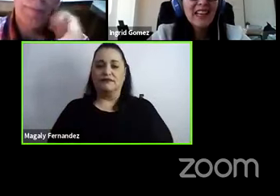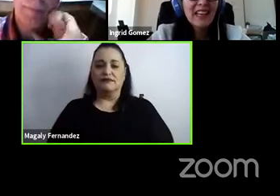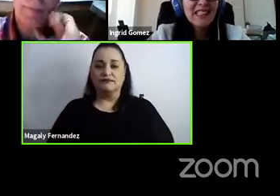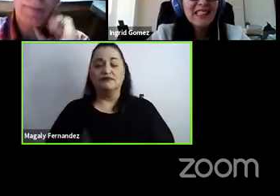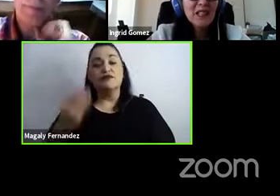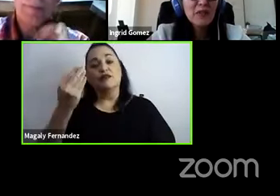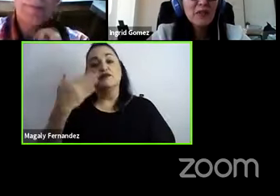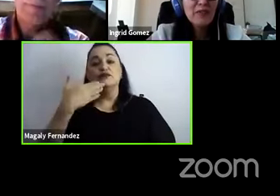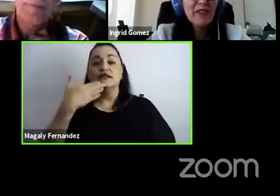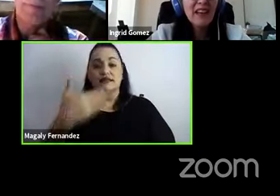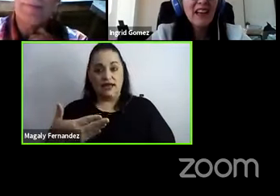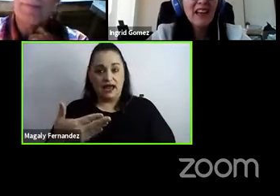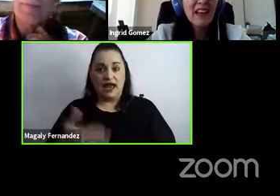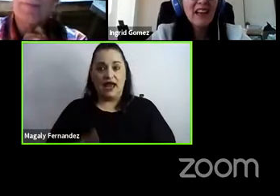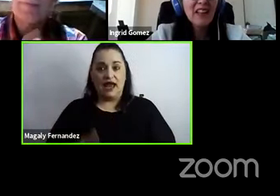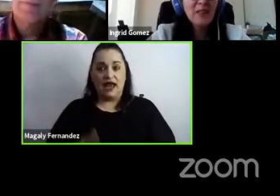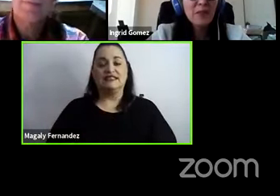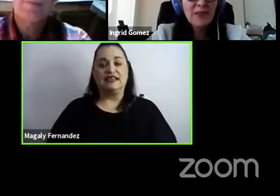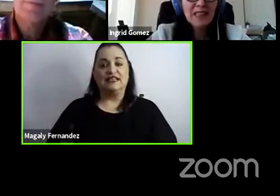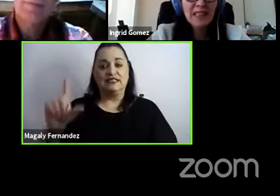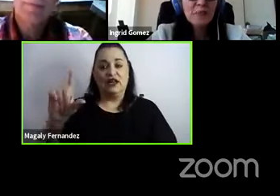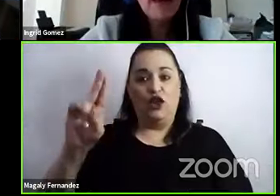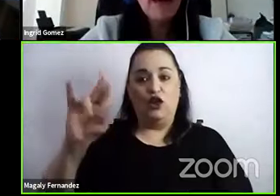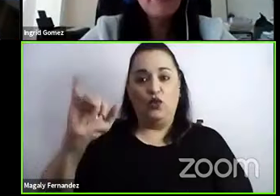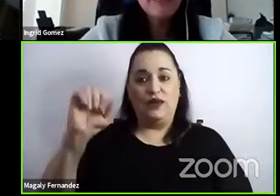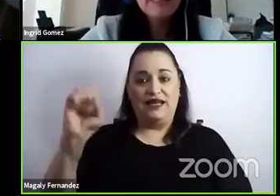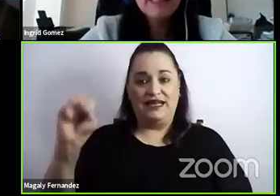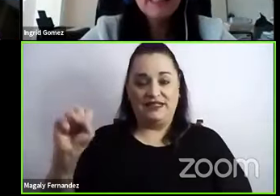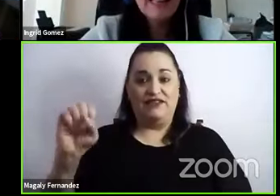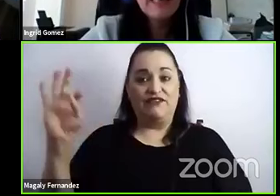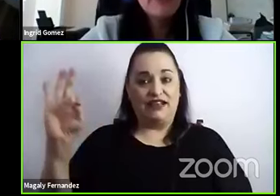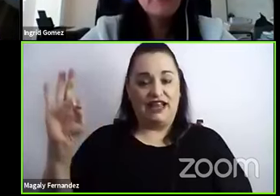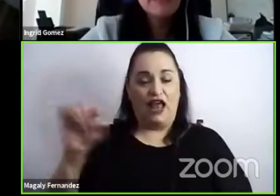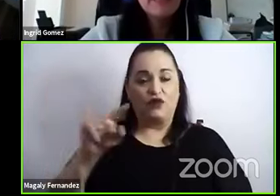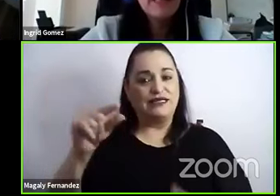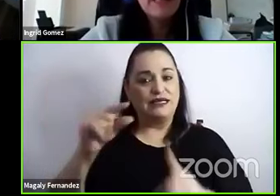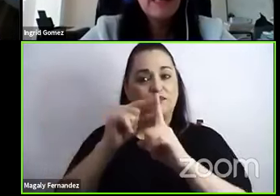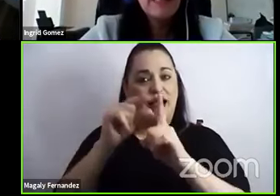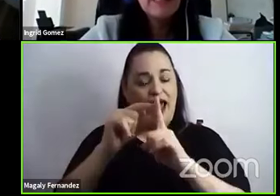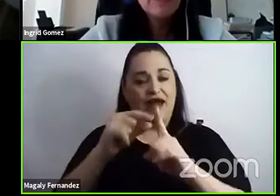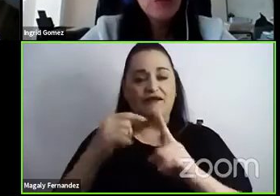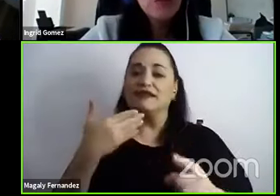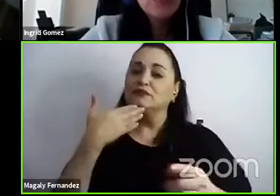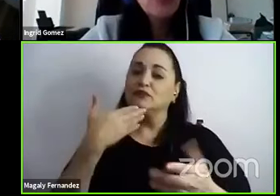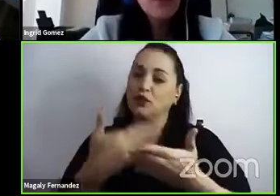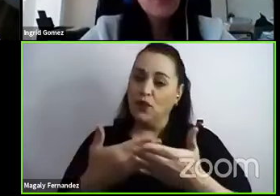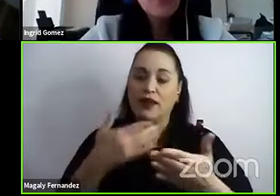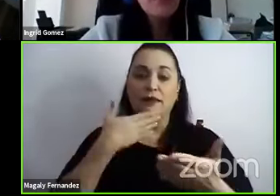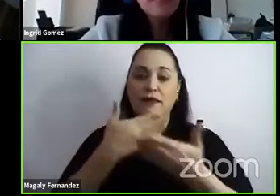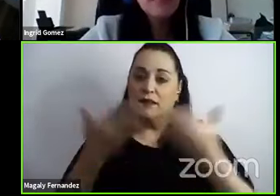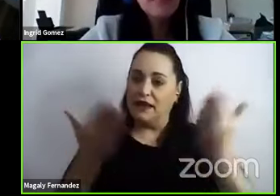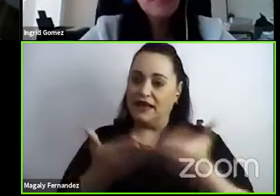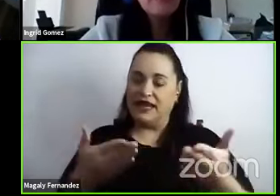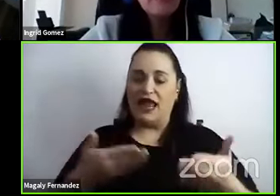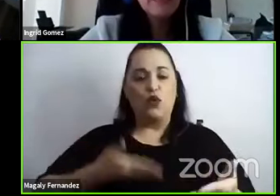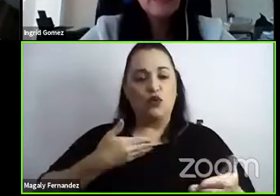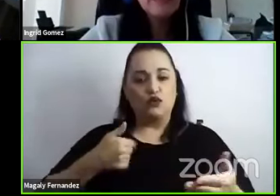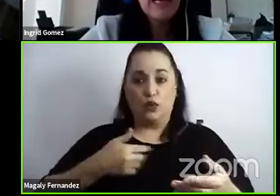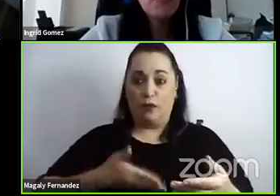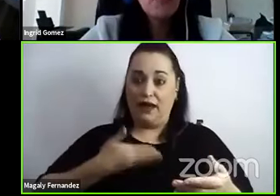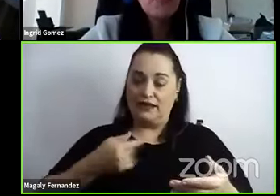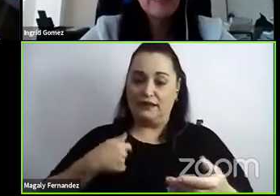Muchas gracias, Luis Fernando, por estas palabras, esta cálida bienvenida. Es un gusto, un honor, un placer para